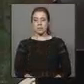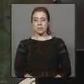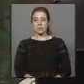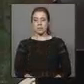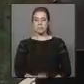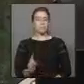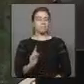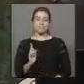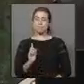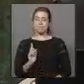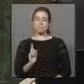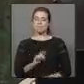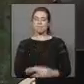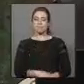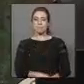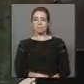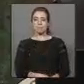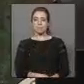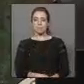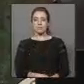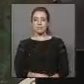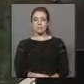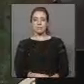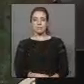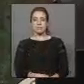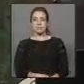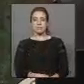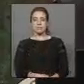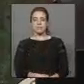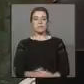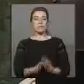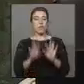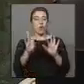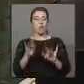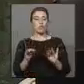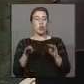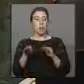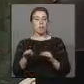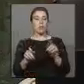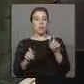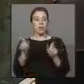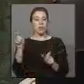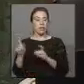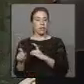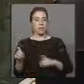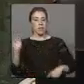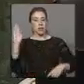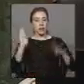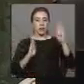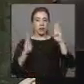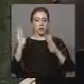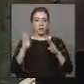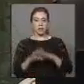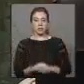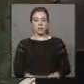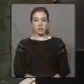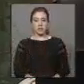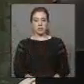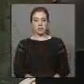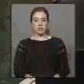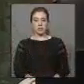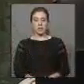No. Dije que se mandarán los oficios con la adhesión de los diputados que se han levantado la mano.